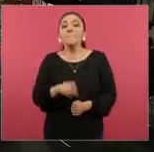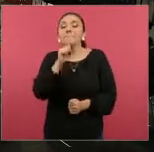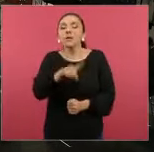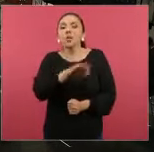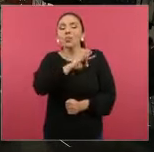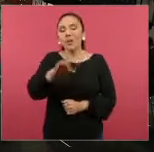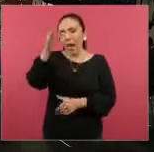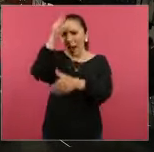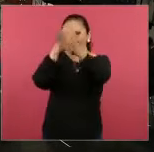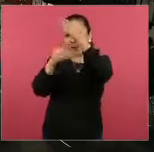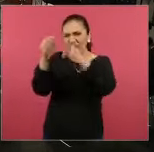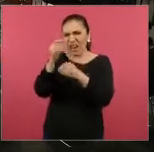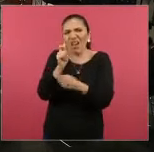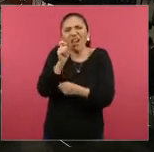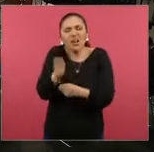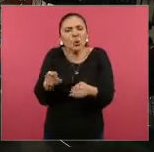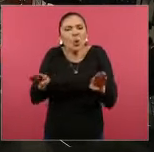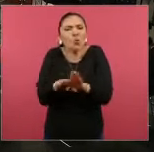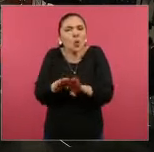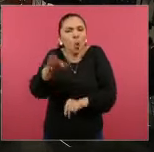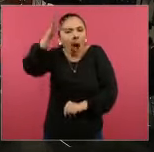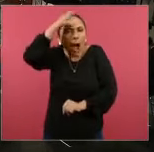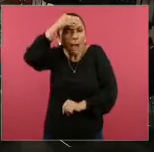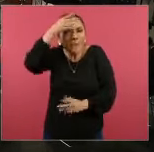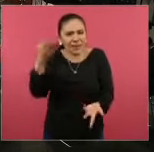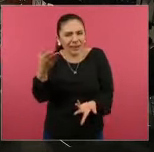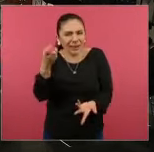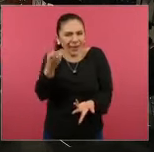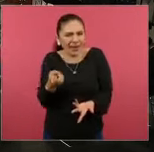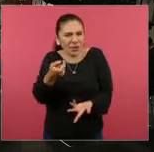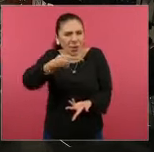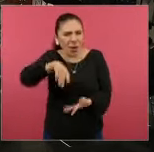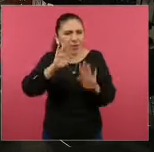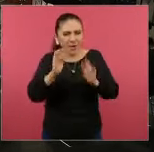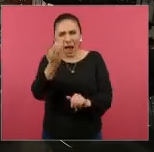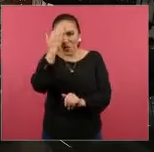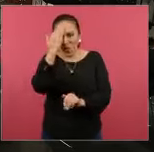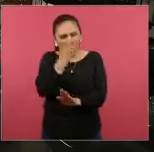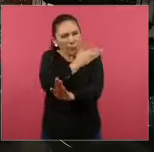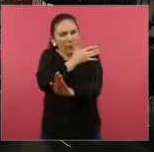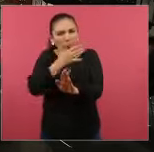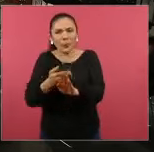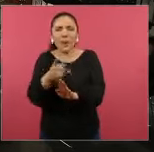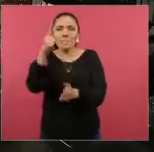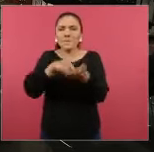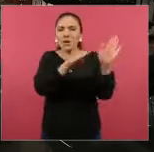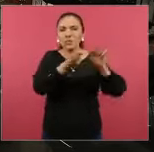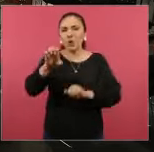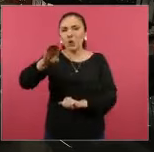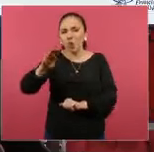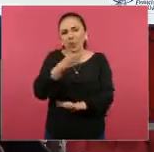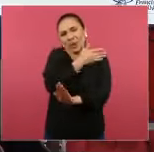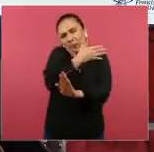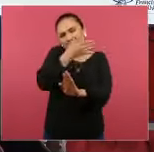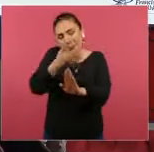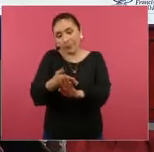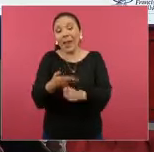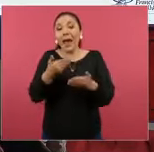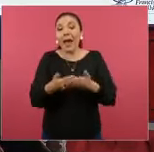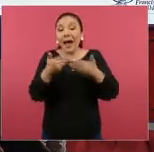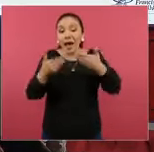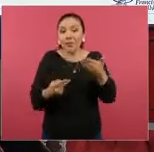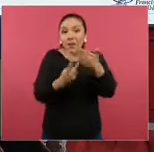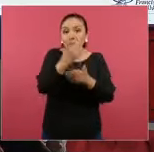aprender. Tal vez es un concepto que ya hemos utilizado bastante de los años 90, Jacques Delors, pero que ahora este proyecto